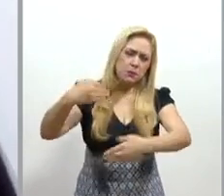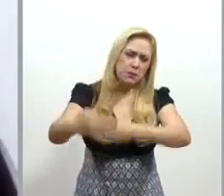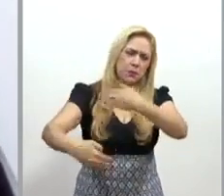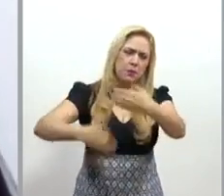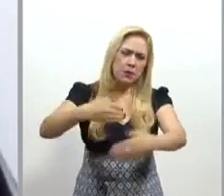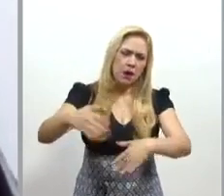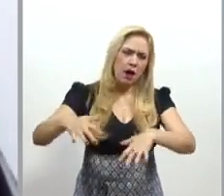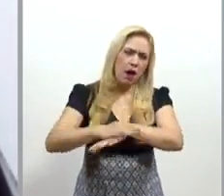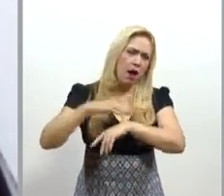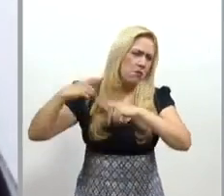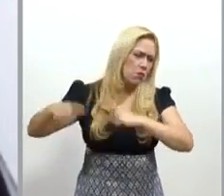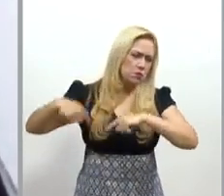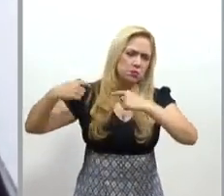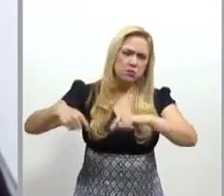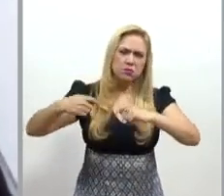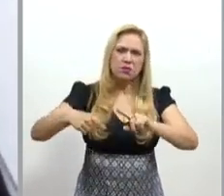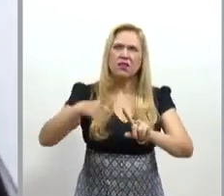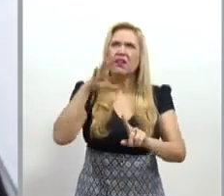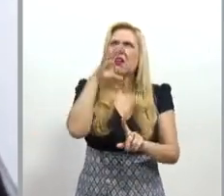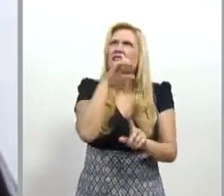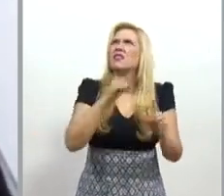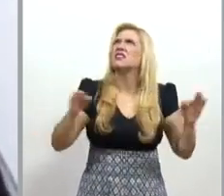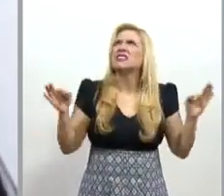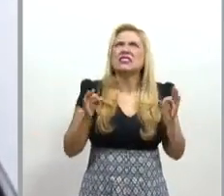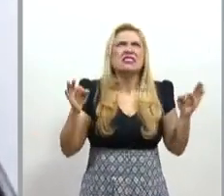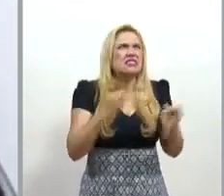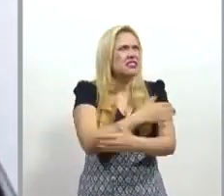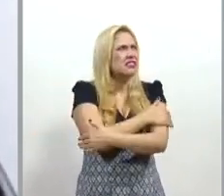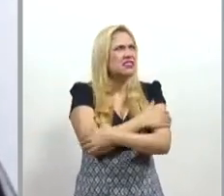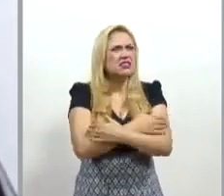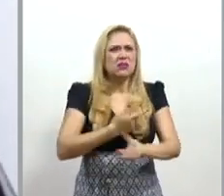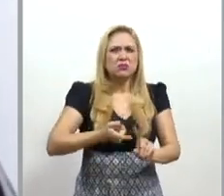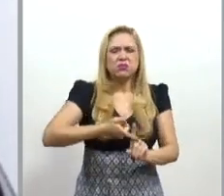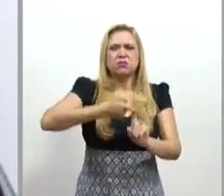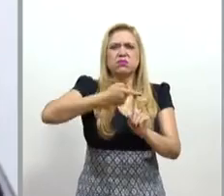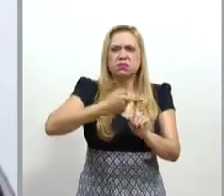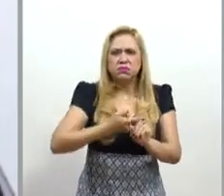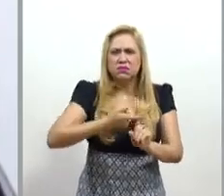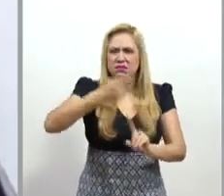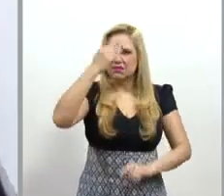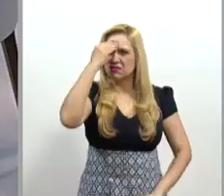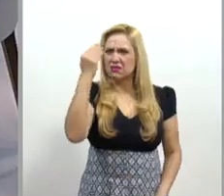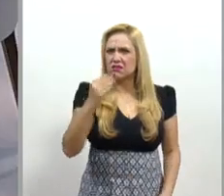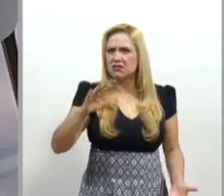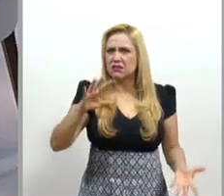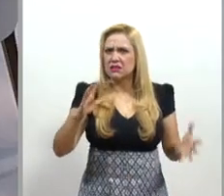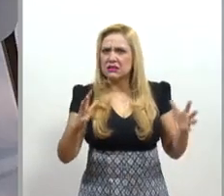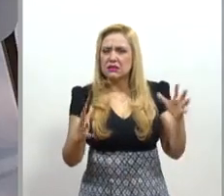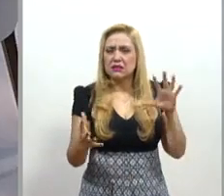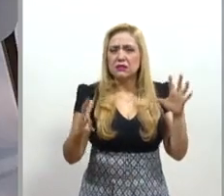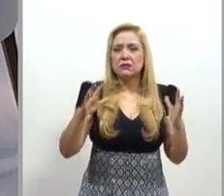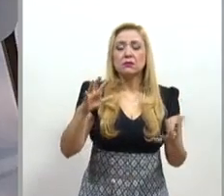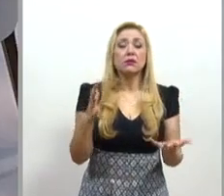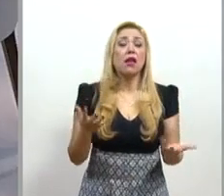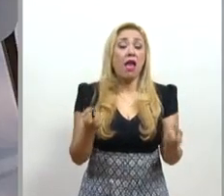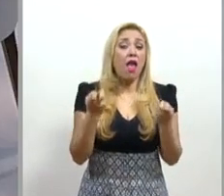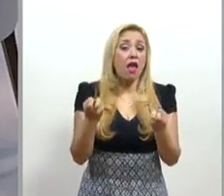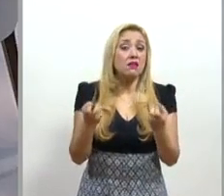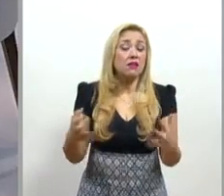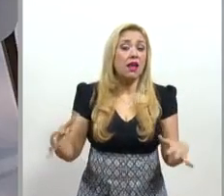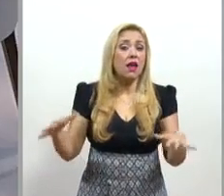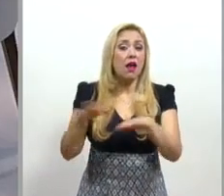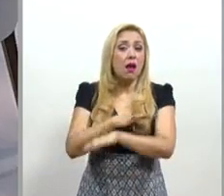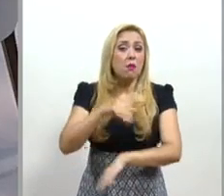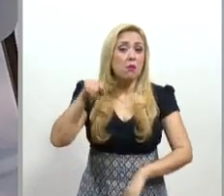temporales de las temperaturas y de los patrones climáticos. Pero lo que hay que considerar aquí es que ese cambio de la temperatura y de